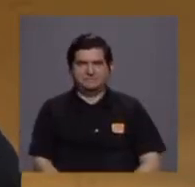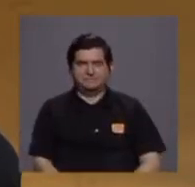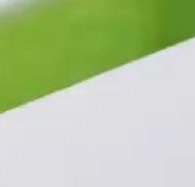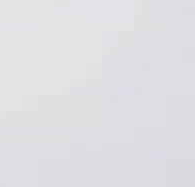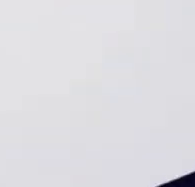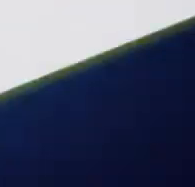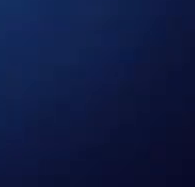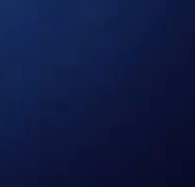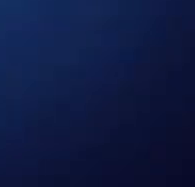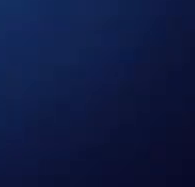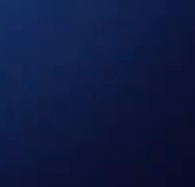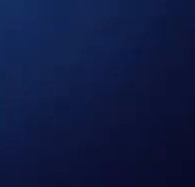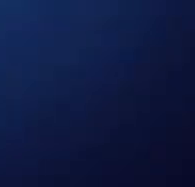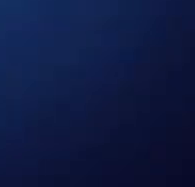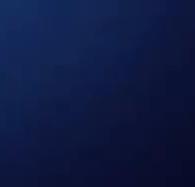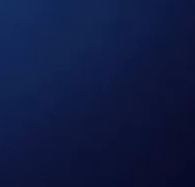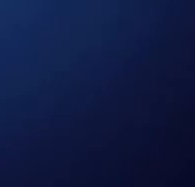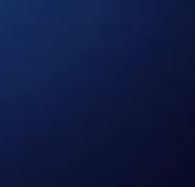Guillermo.